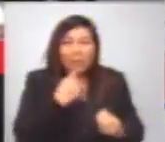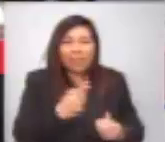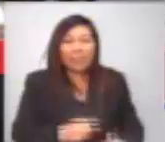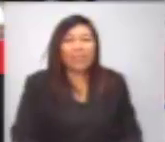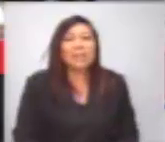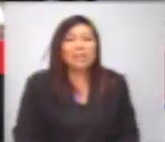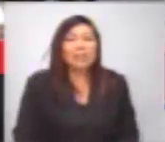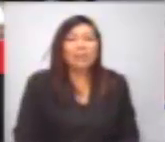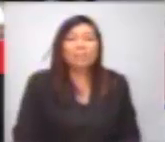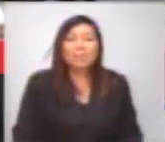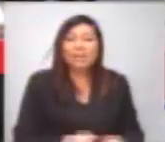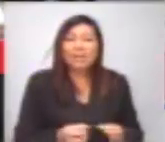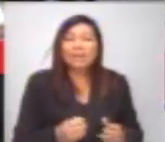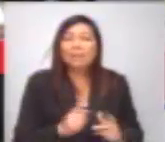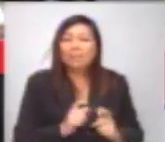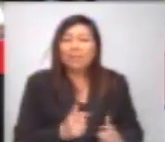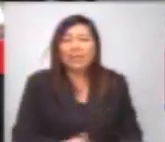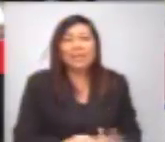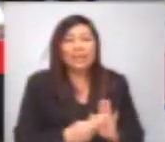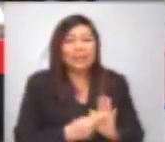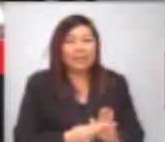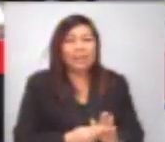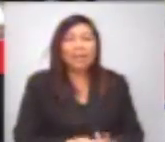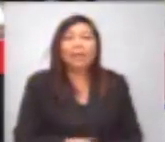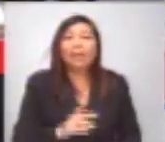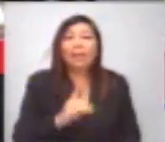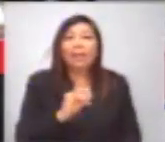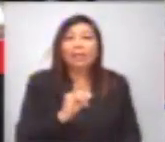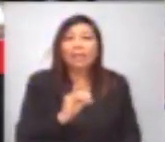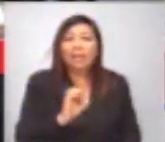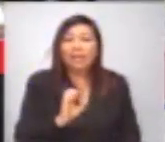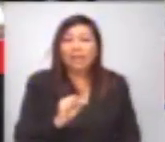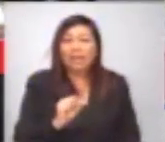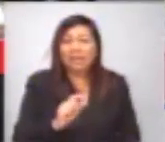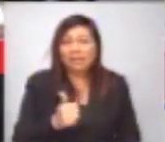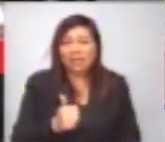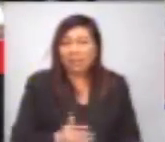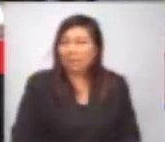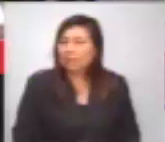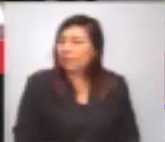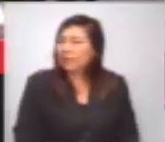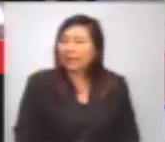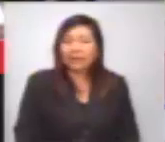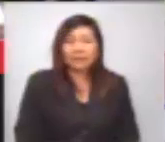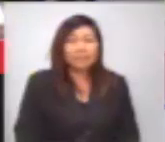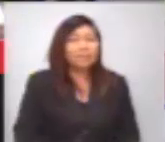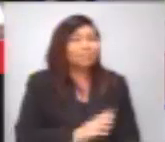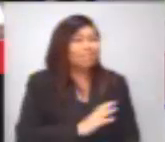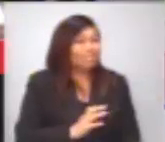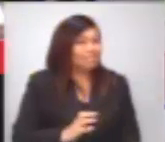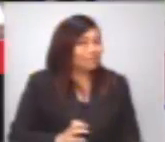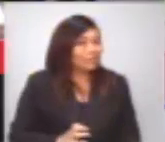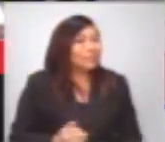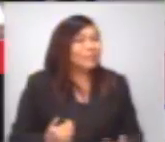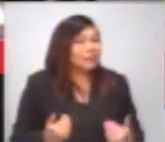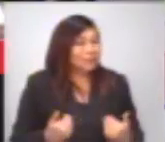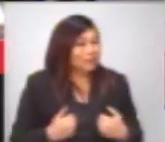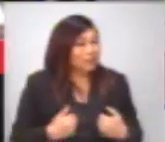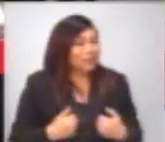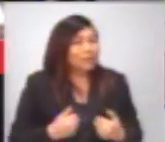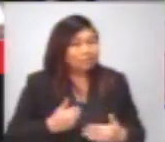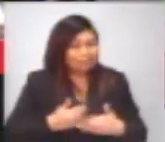ha explicado la señora representante de IGESA. Entonces, el Estado, ministra, tiene que